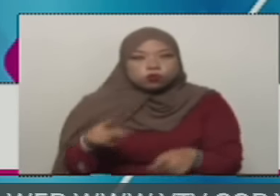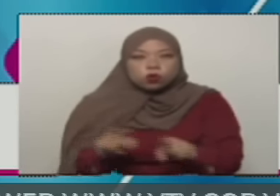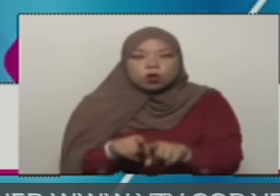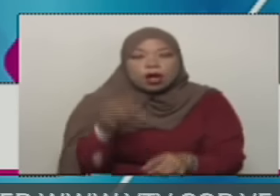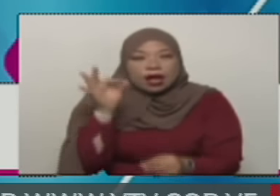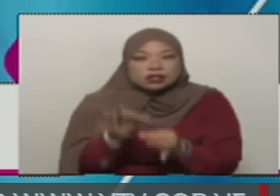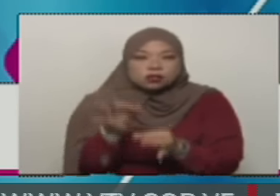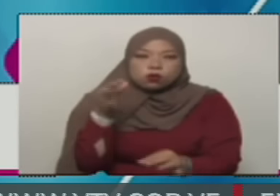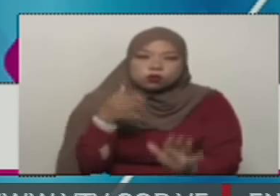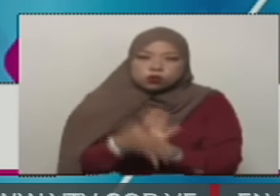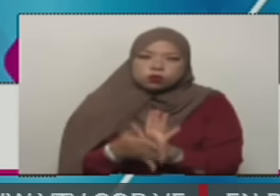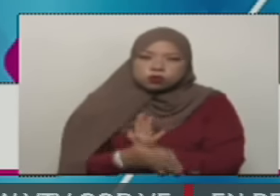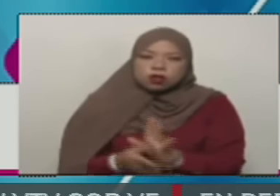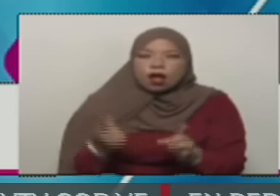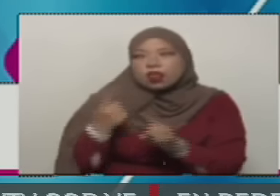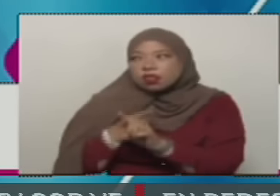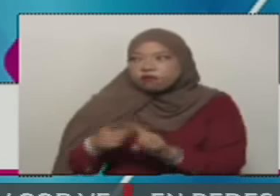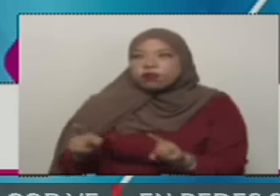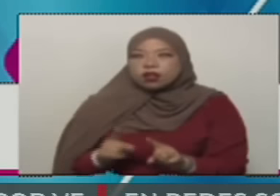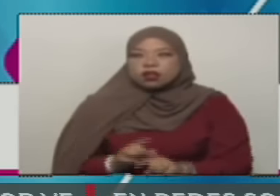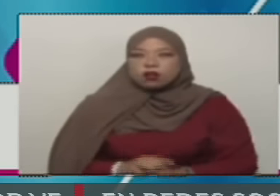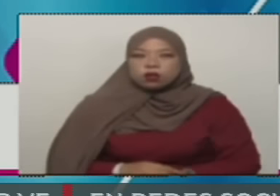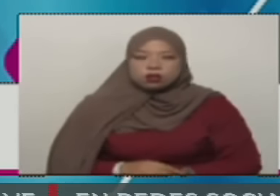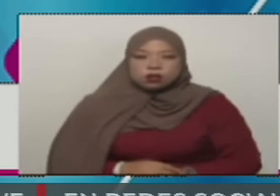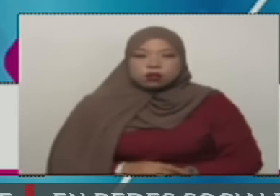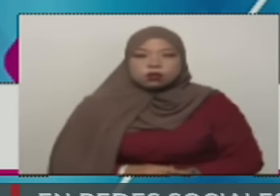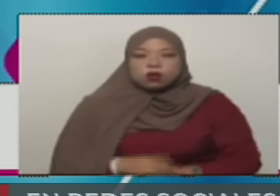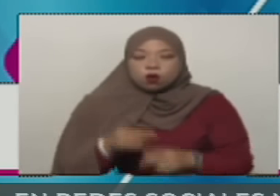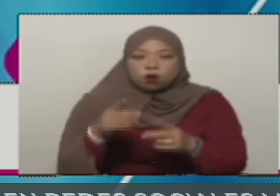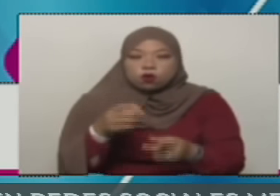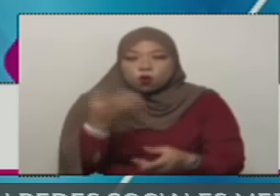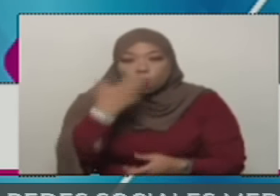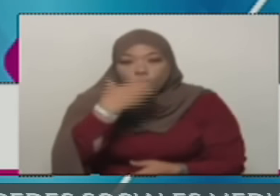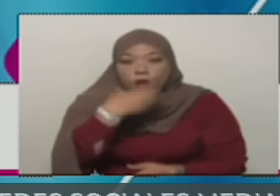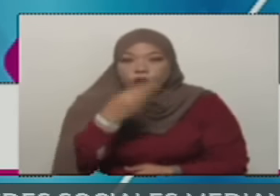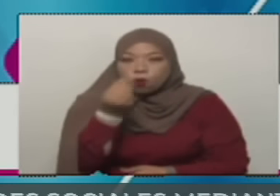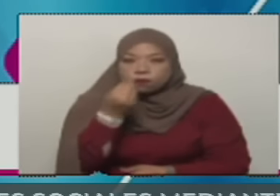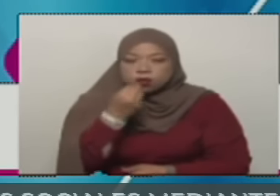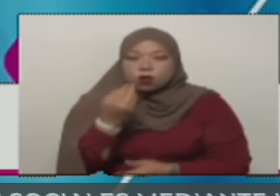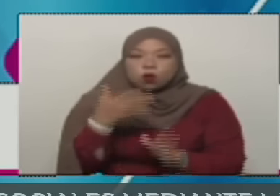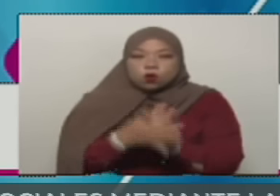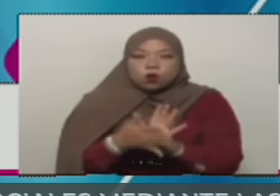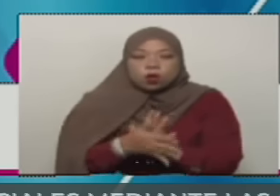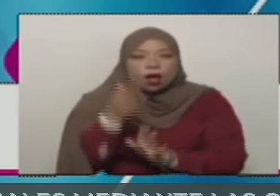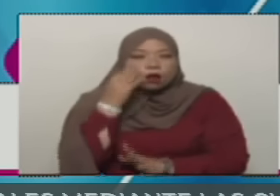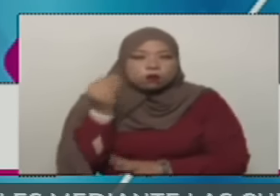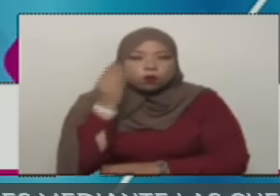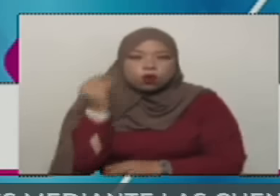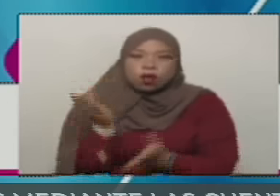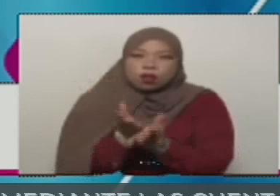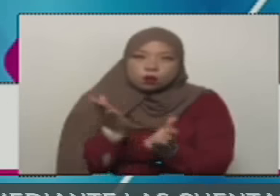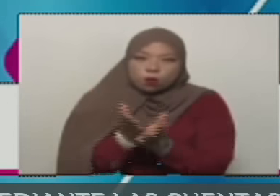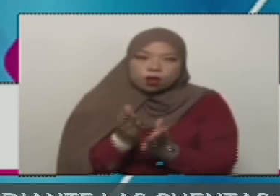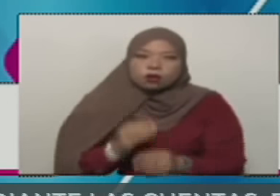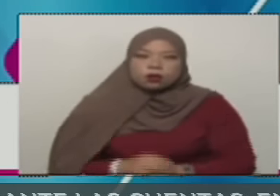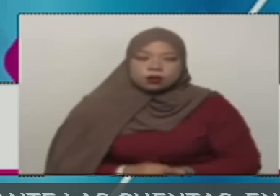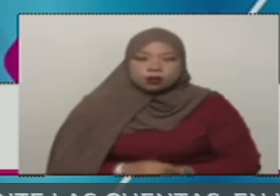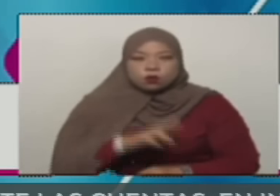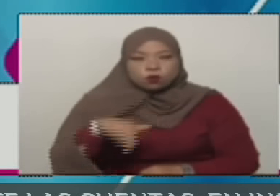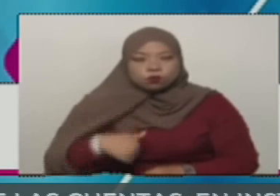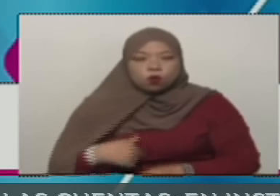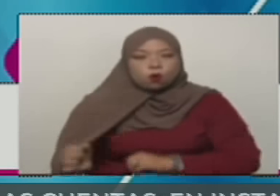exitoso, diversificado, agroecológico, y va a ser una gran escuela para los